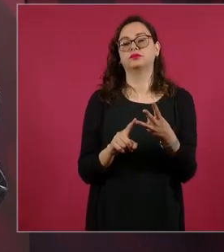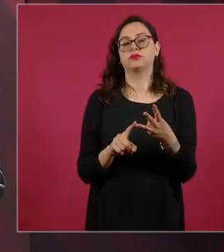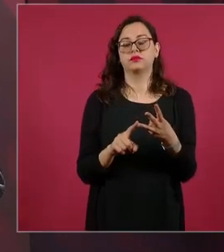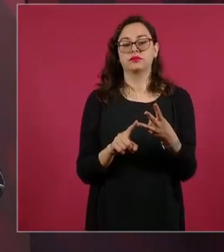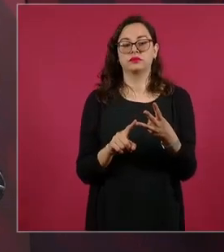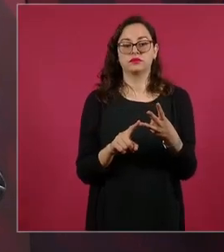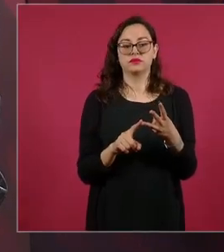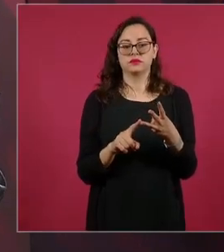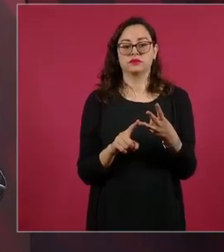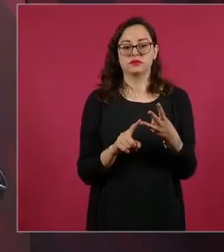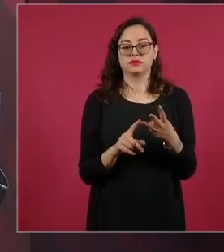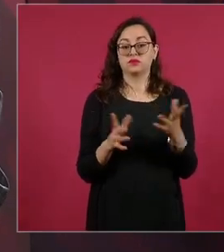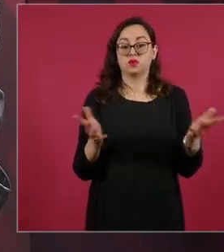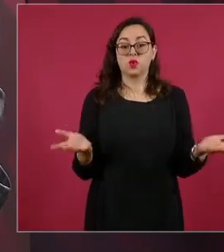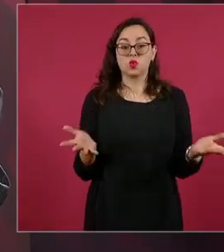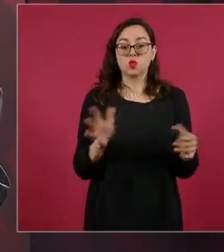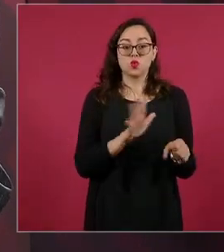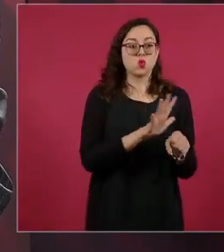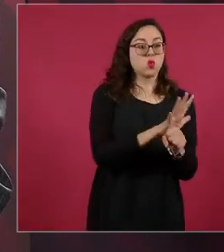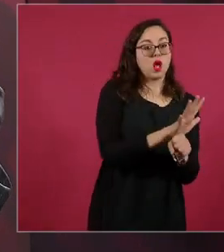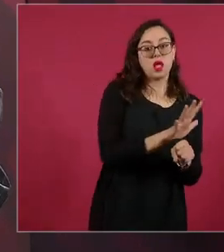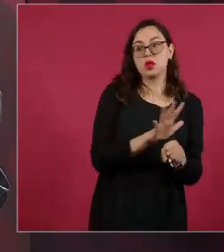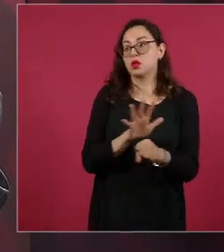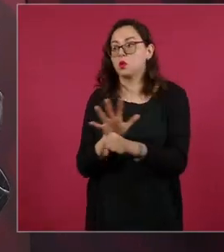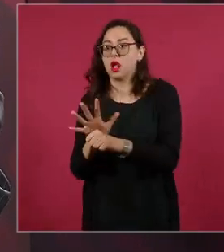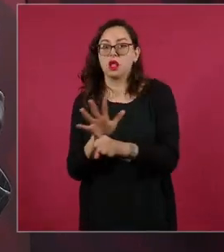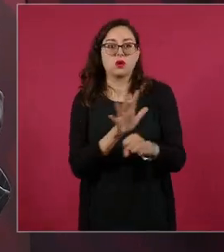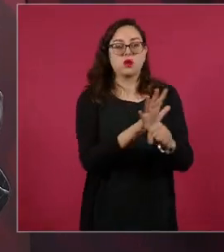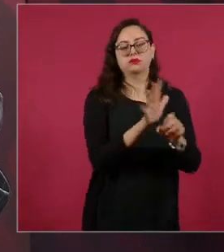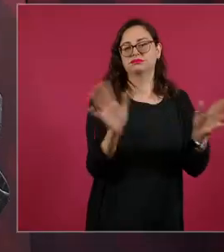por eso no importa si eres derechohabiente o no